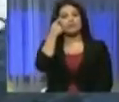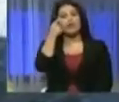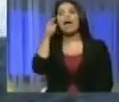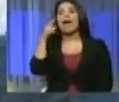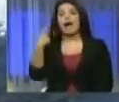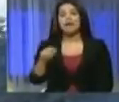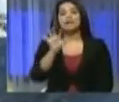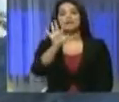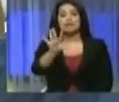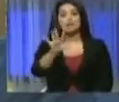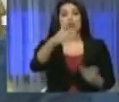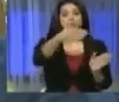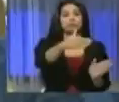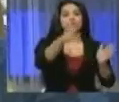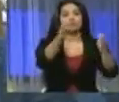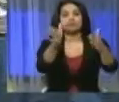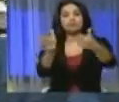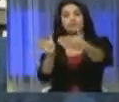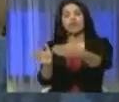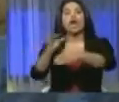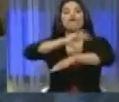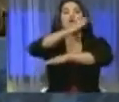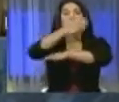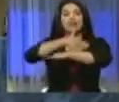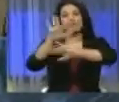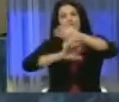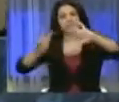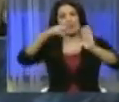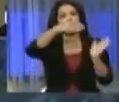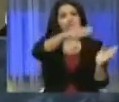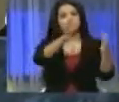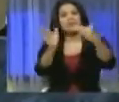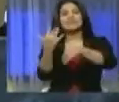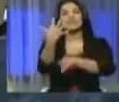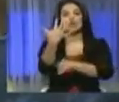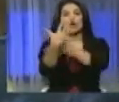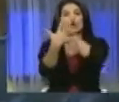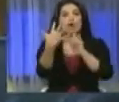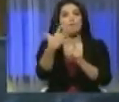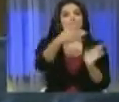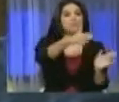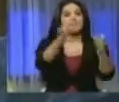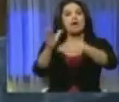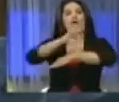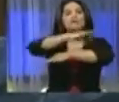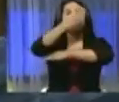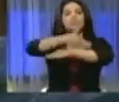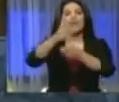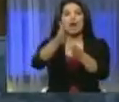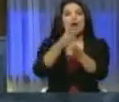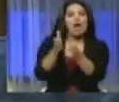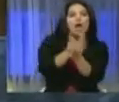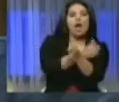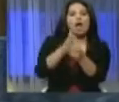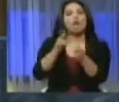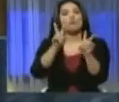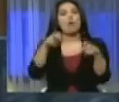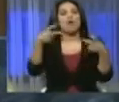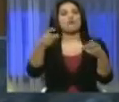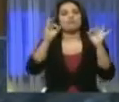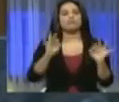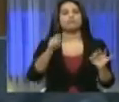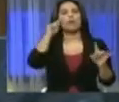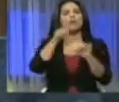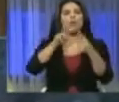5 puntos fronterizos una nueva frontera de paz. Para que tú veas, Luis José Marcano, compañero, ministro, hace un